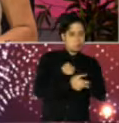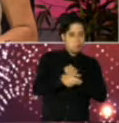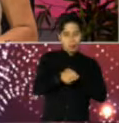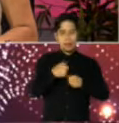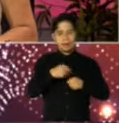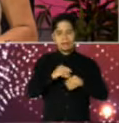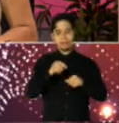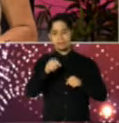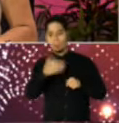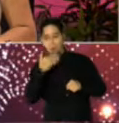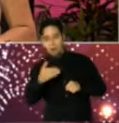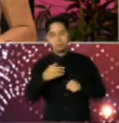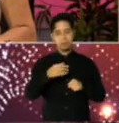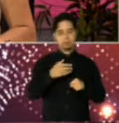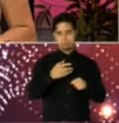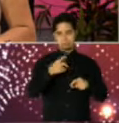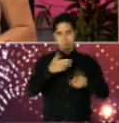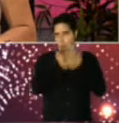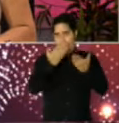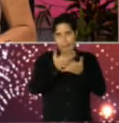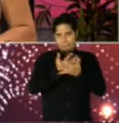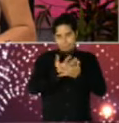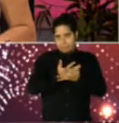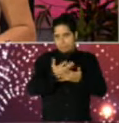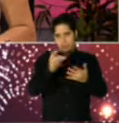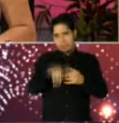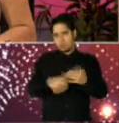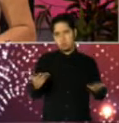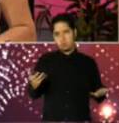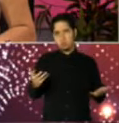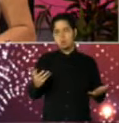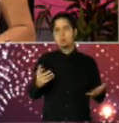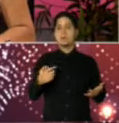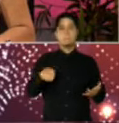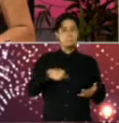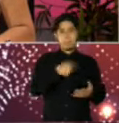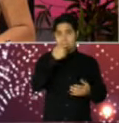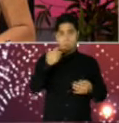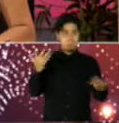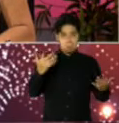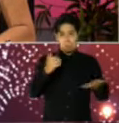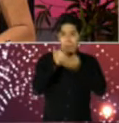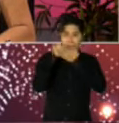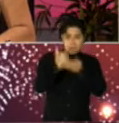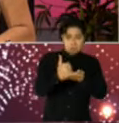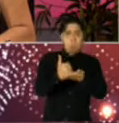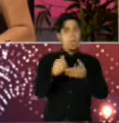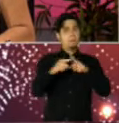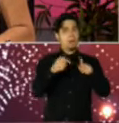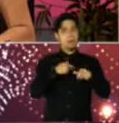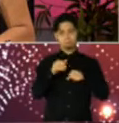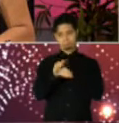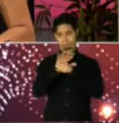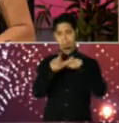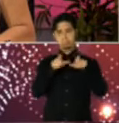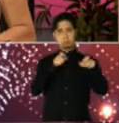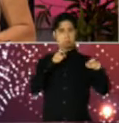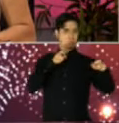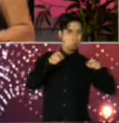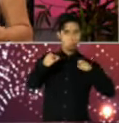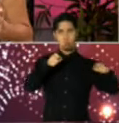es, este sí, este no. Yo no tengo eso. Mi interés es ayudar a controlar la epidemia